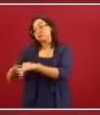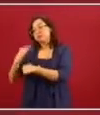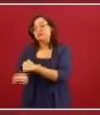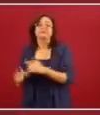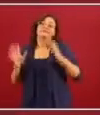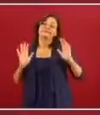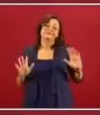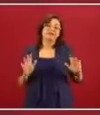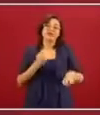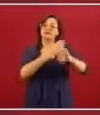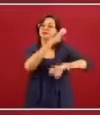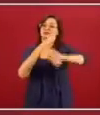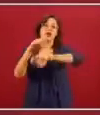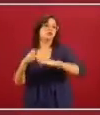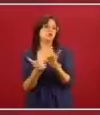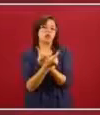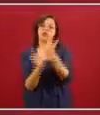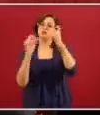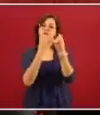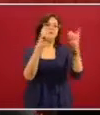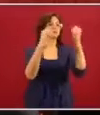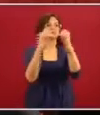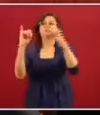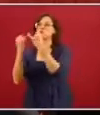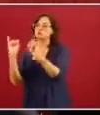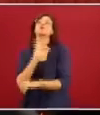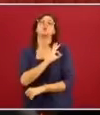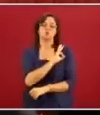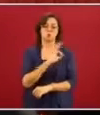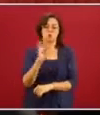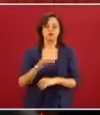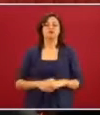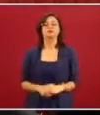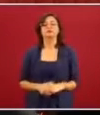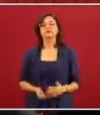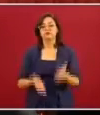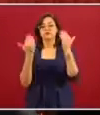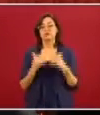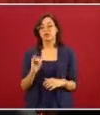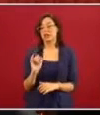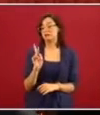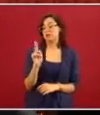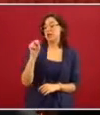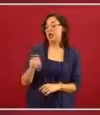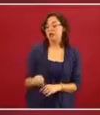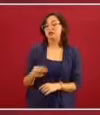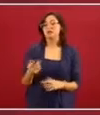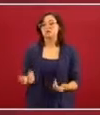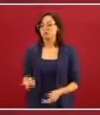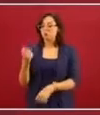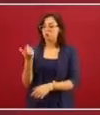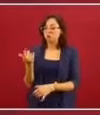estado es libre, soberano y legalmente puede tomar estas decisiones, ¿no? Sobre el Politécnico y el factor de transferencia,